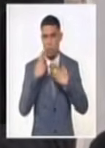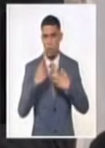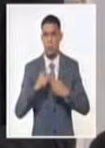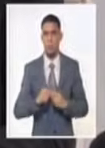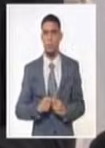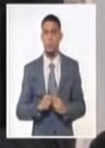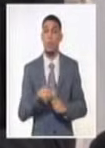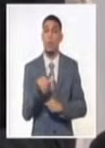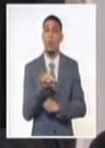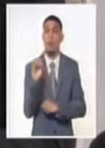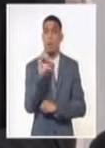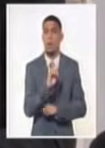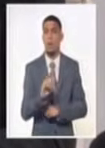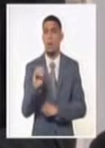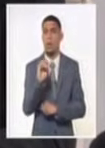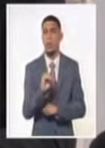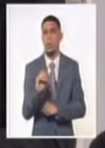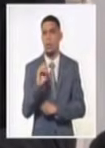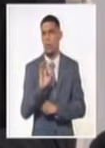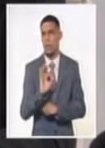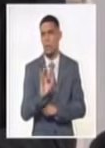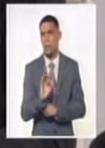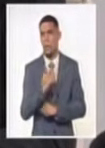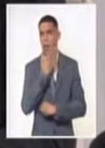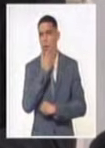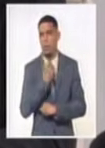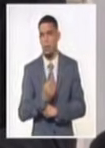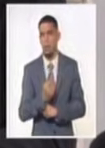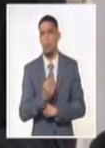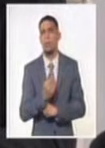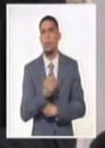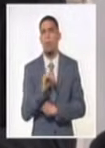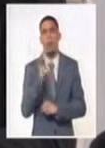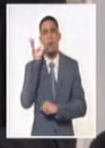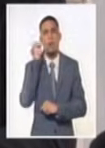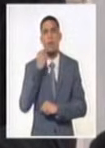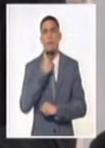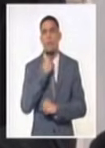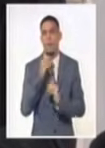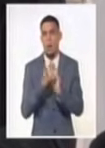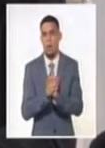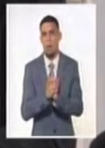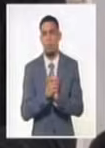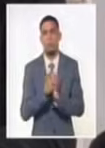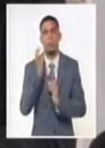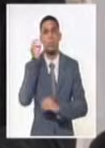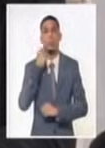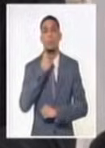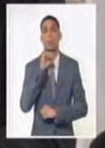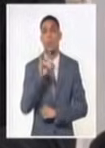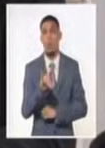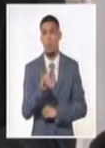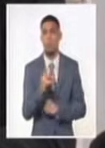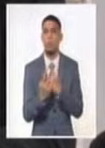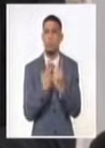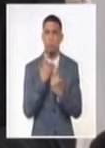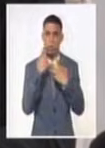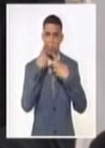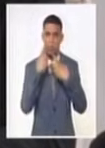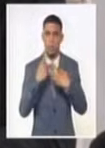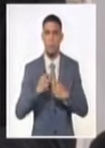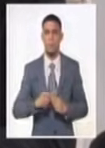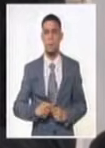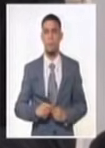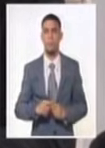organizaciones juveniles y las organizaciones estudiantiles, la FEN y la FEU. Son un elemento importante